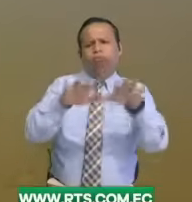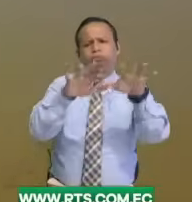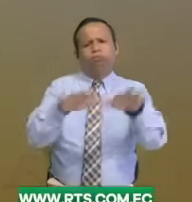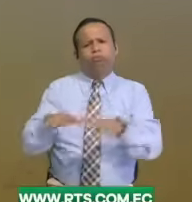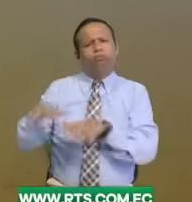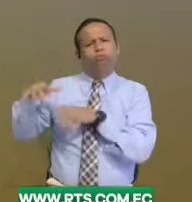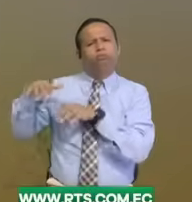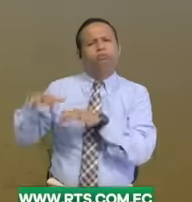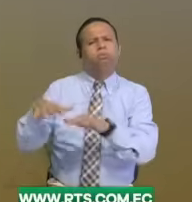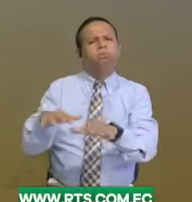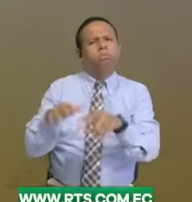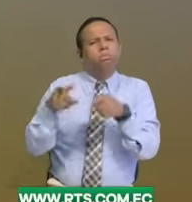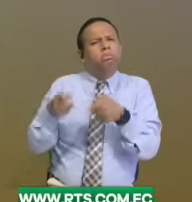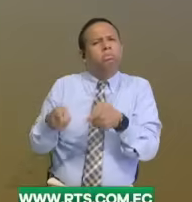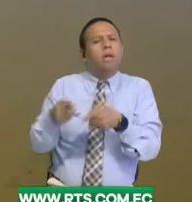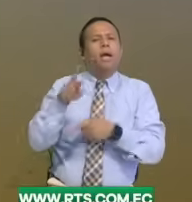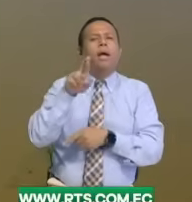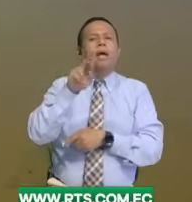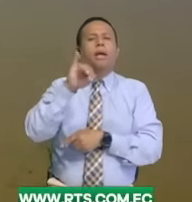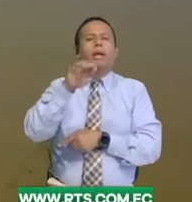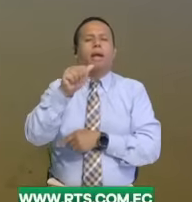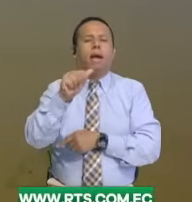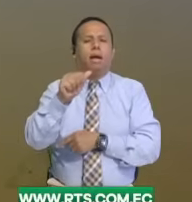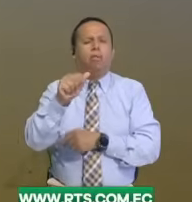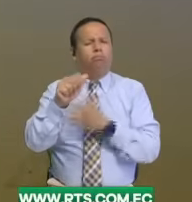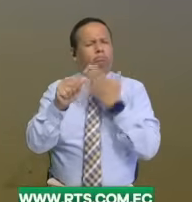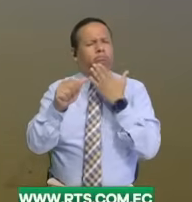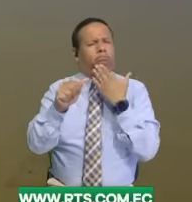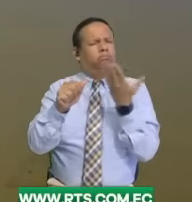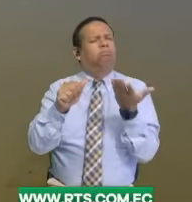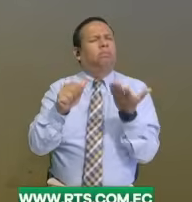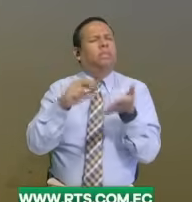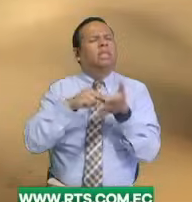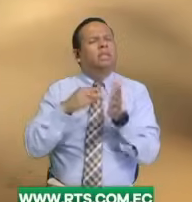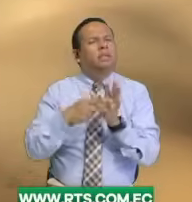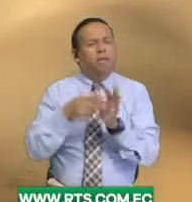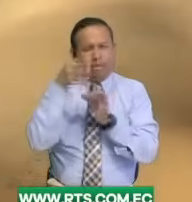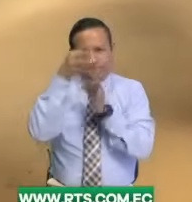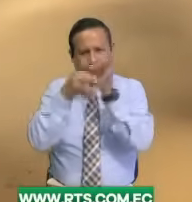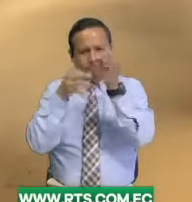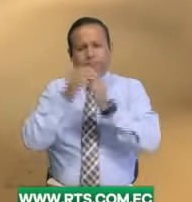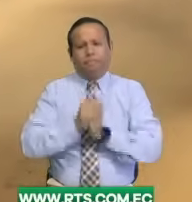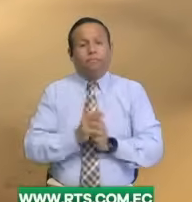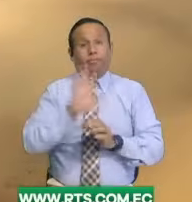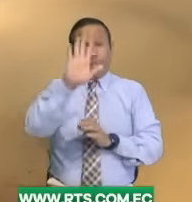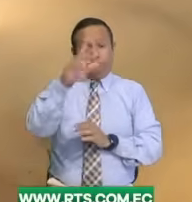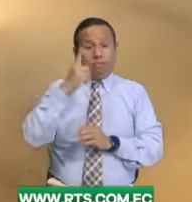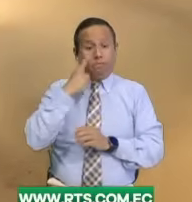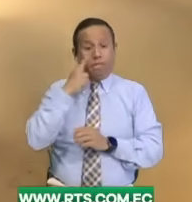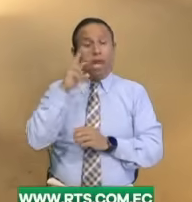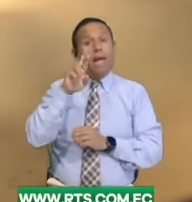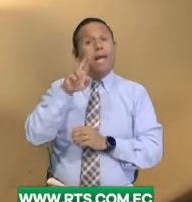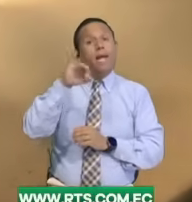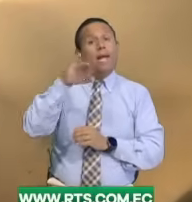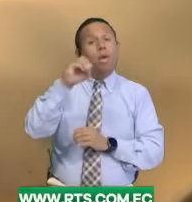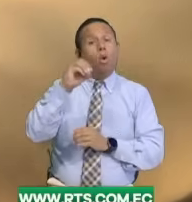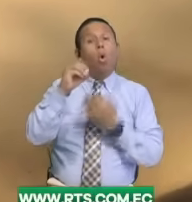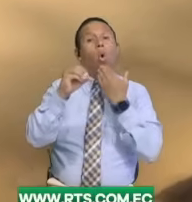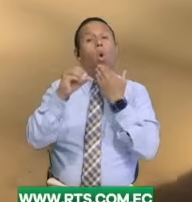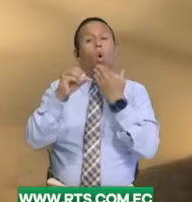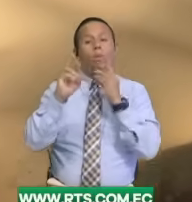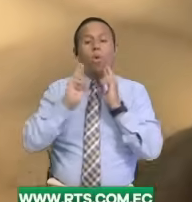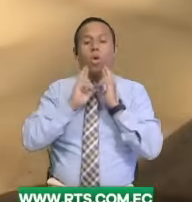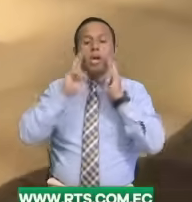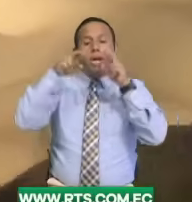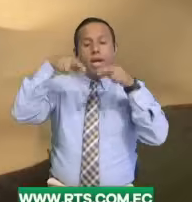Guayaquil, en realidad es una ría. Y la explicación es la siguiente. El río fluye en